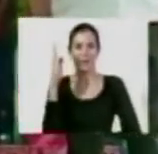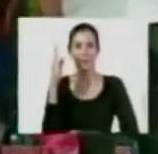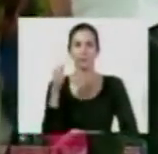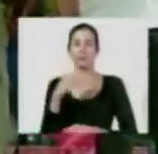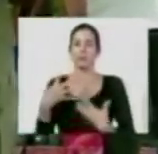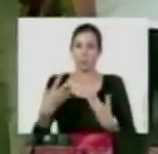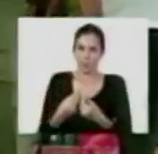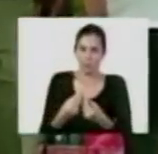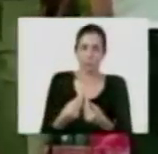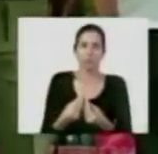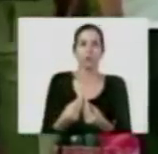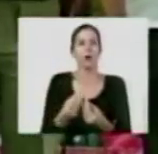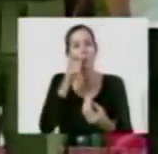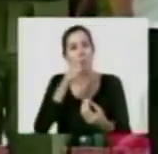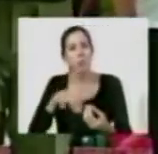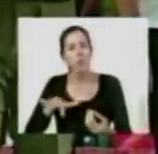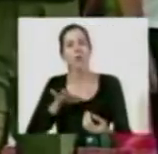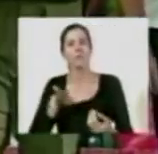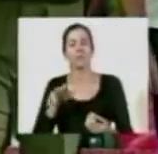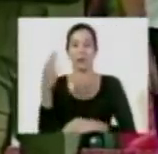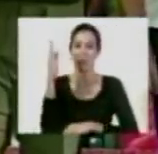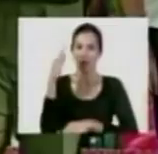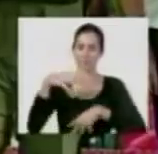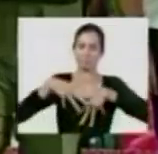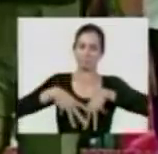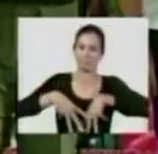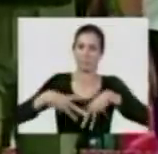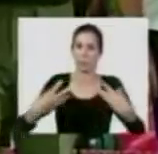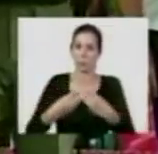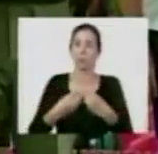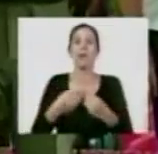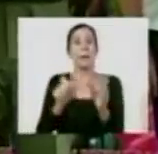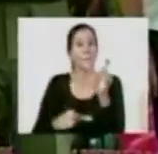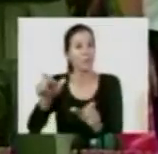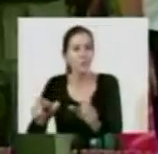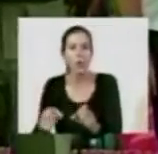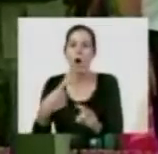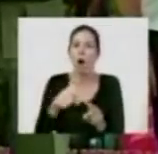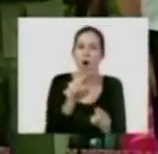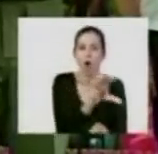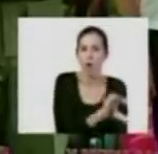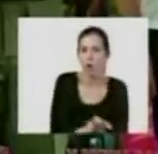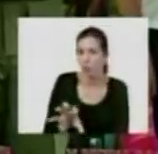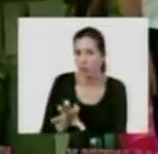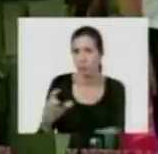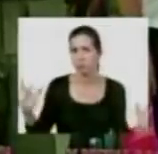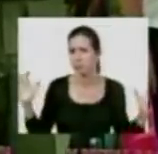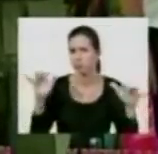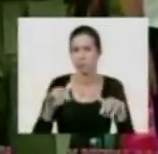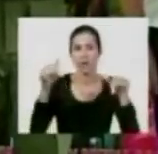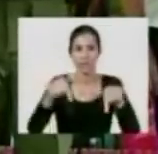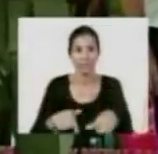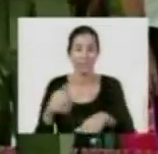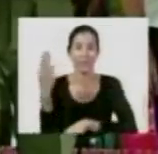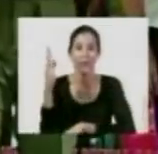acompañando a todo el pueblo larense y todas aquellas personas que vienen de los distintos estados vecinos al estado